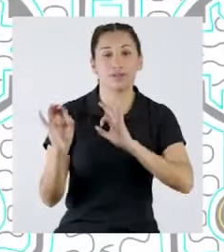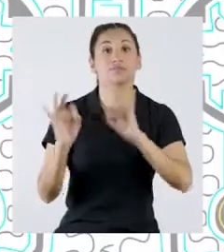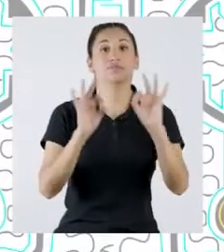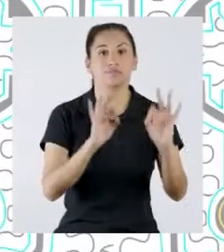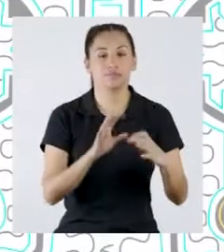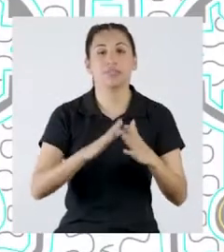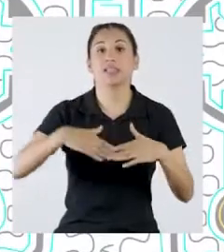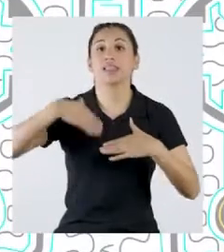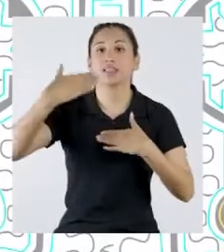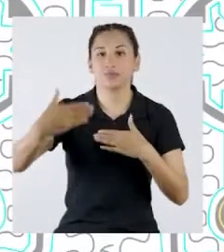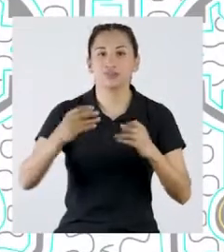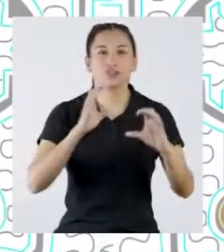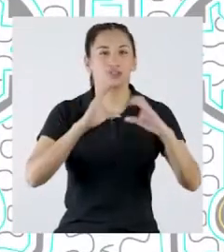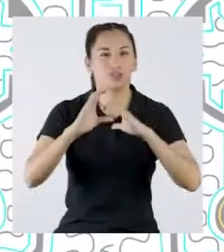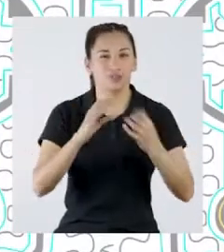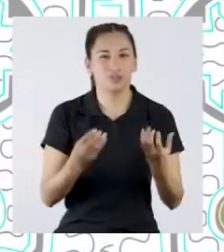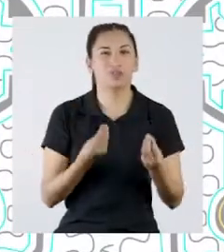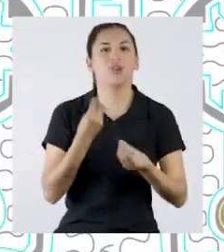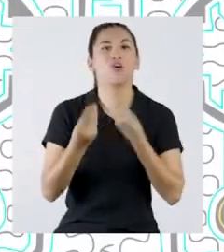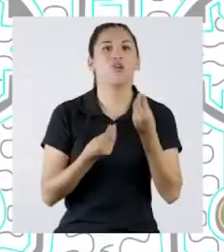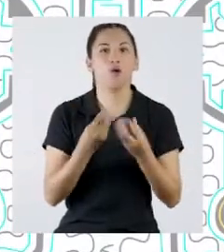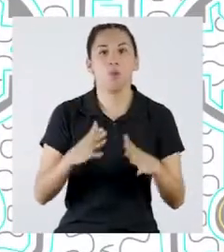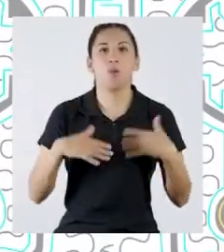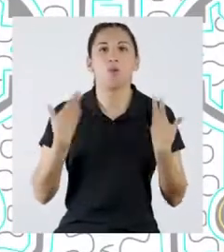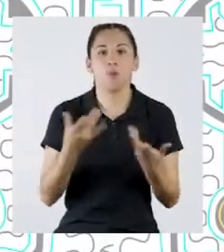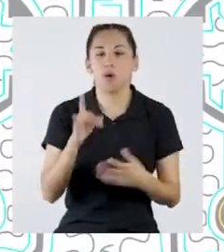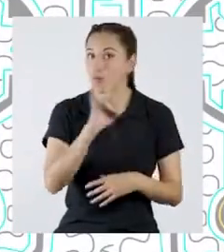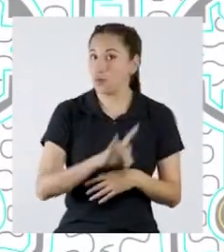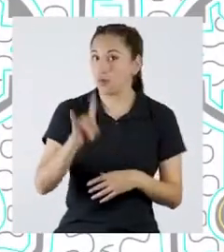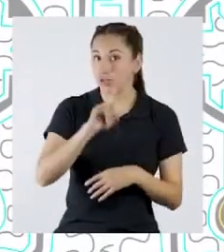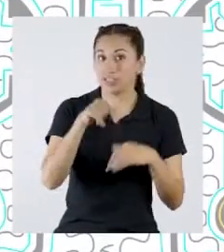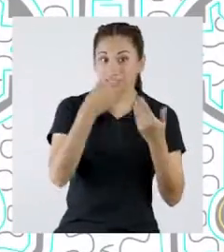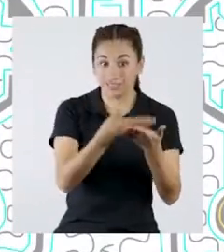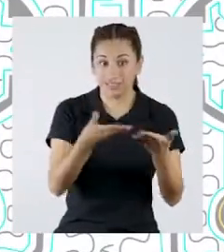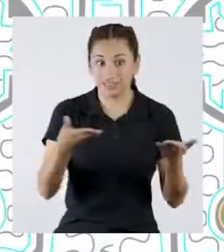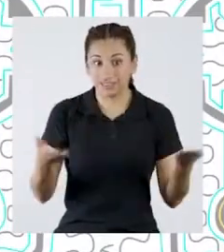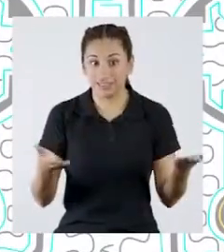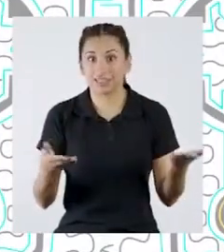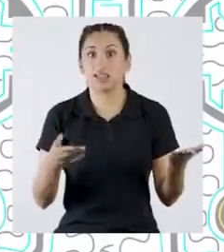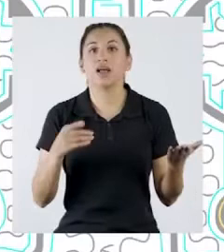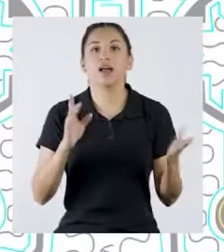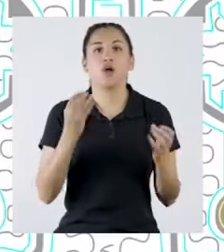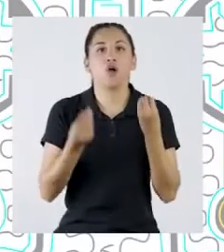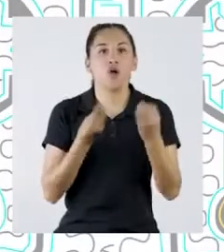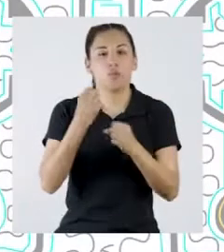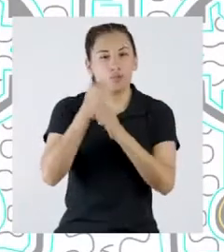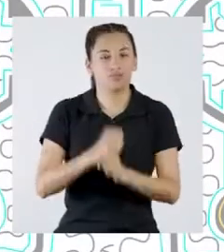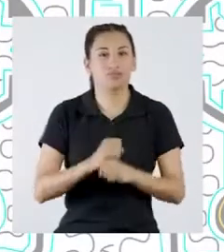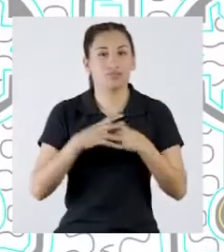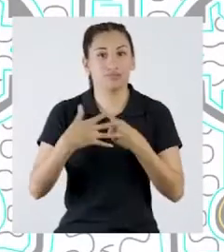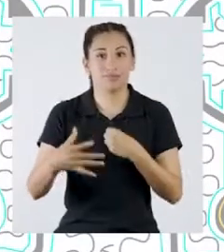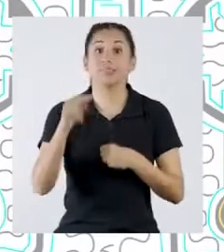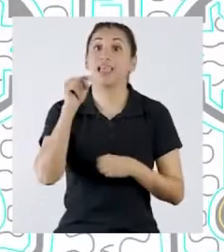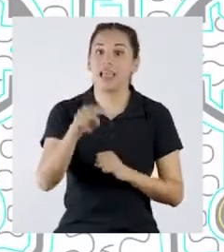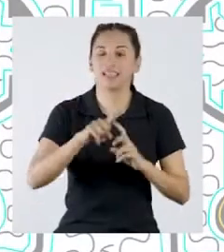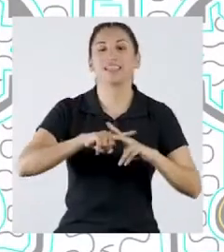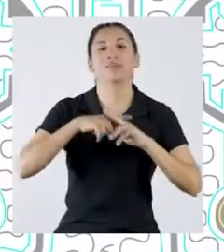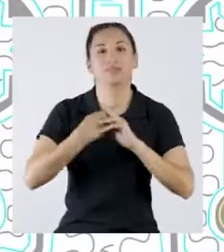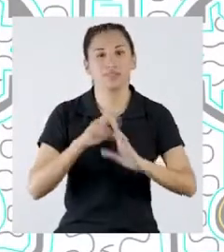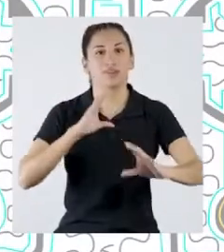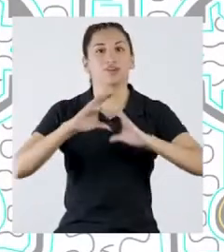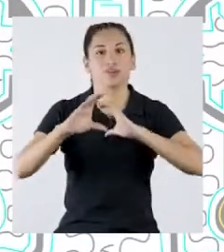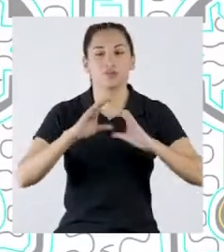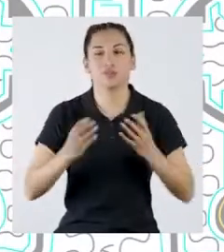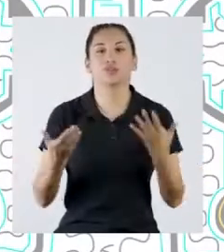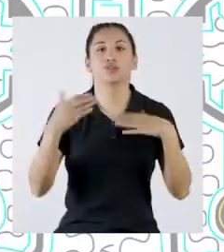¡Exacto! Después hablamos un poco sobre cómo podemos utilizar estos recursos de manera sostenible. Y ahí empezamos